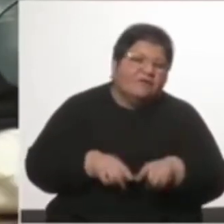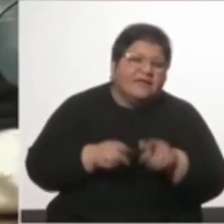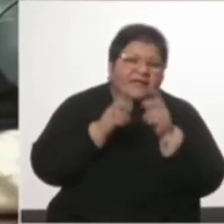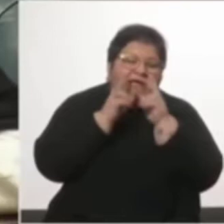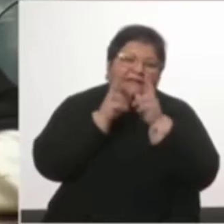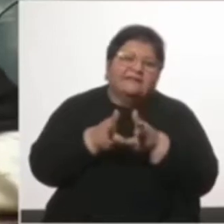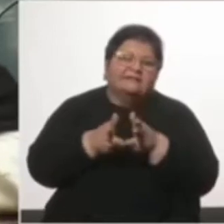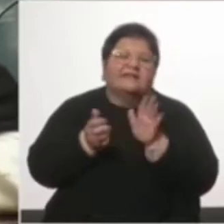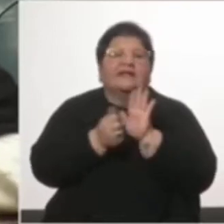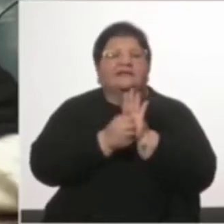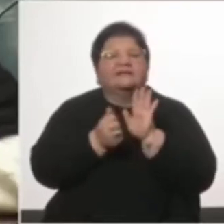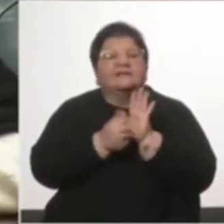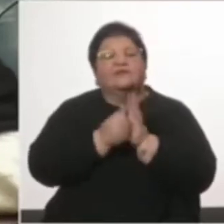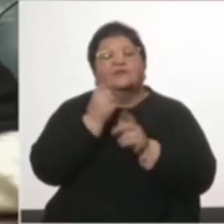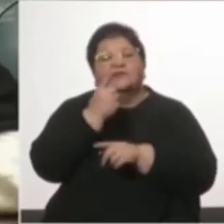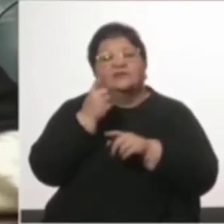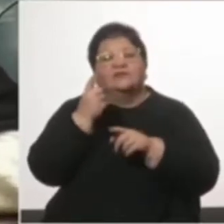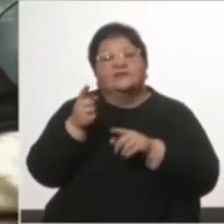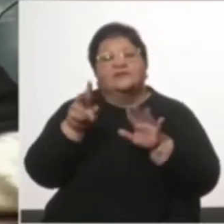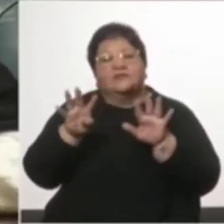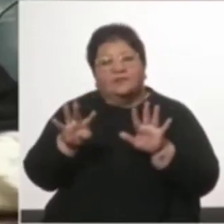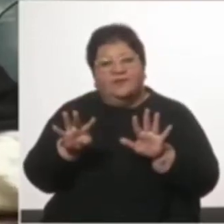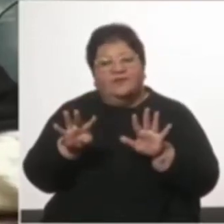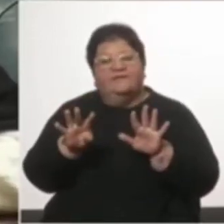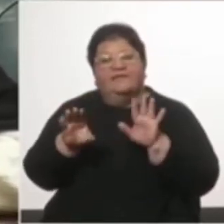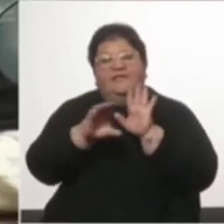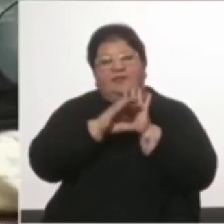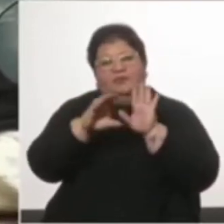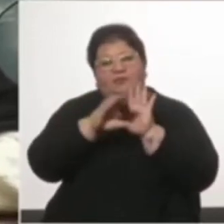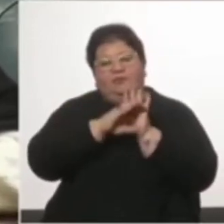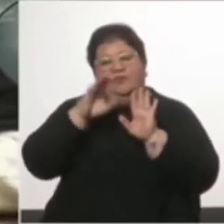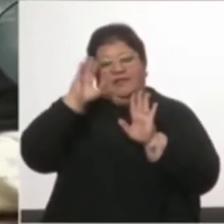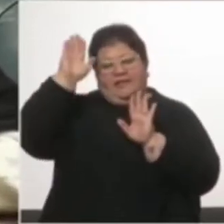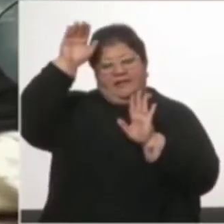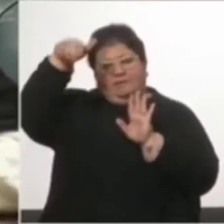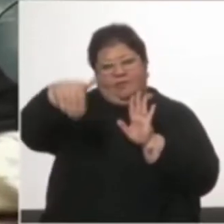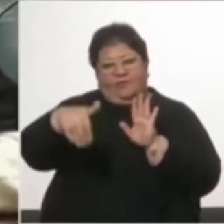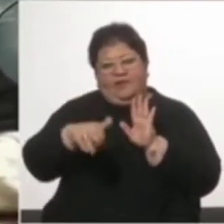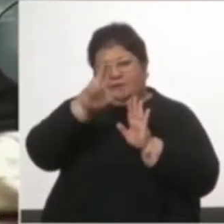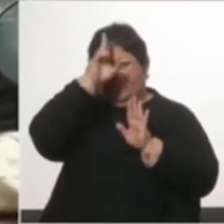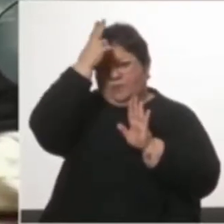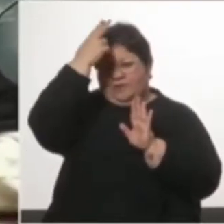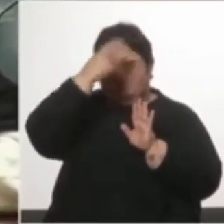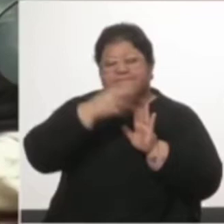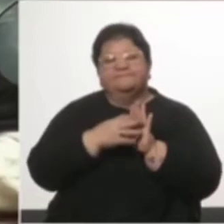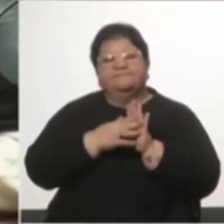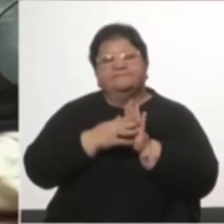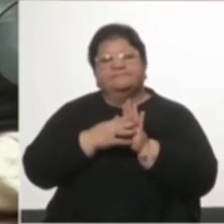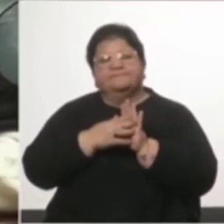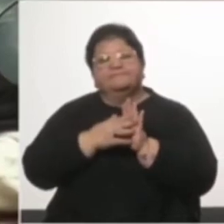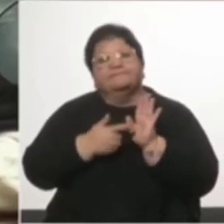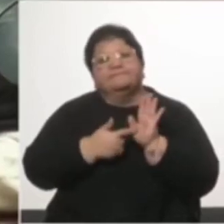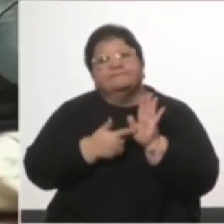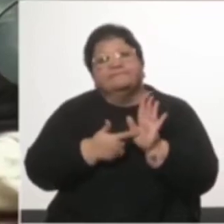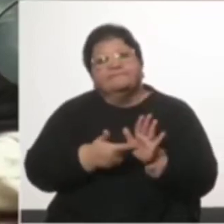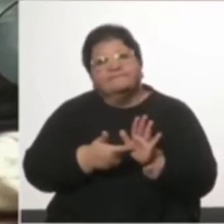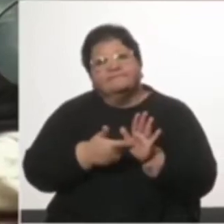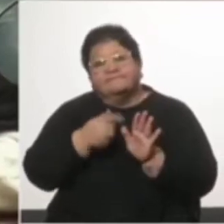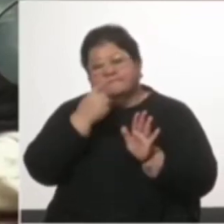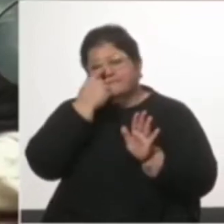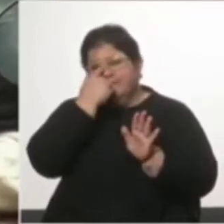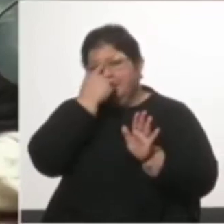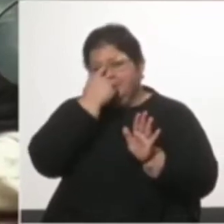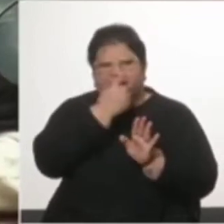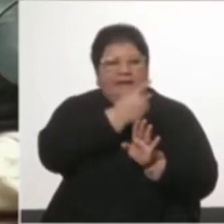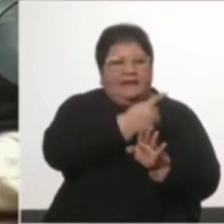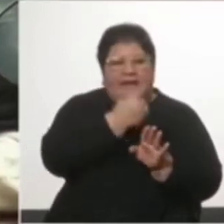que el artículo 119 de la Constitución de la República establece que cada Cámara tiene